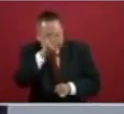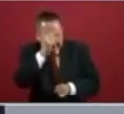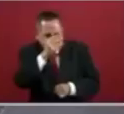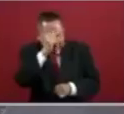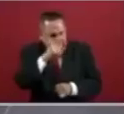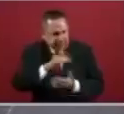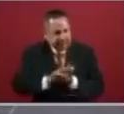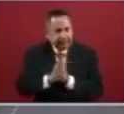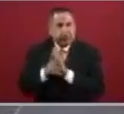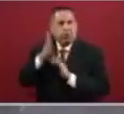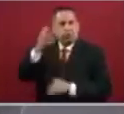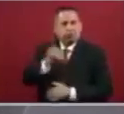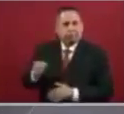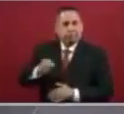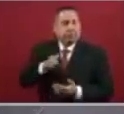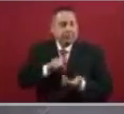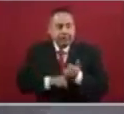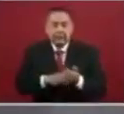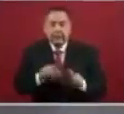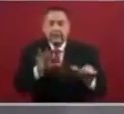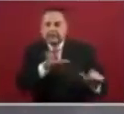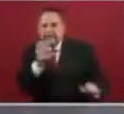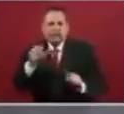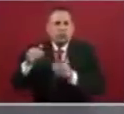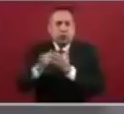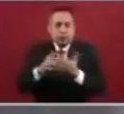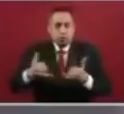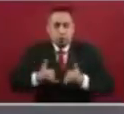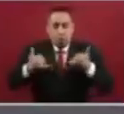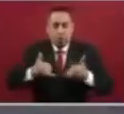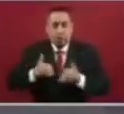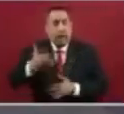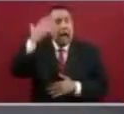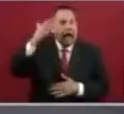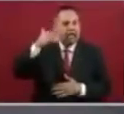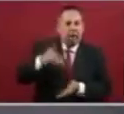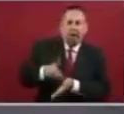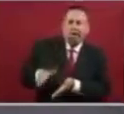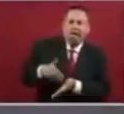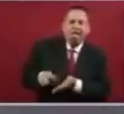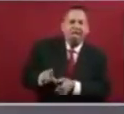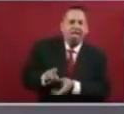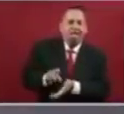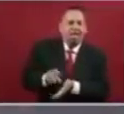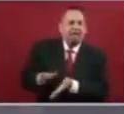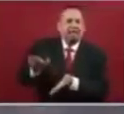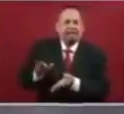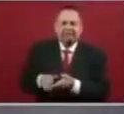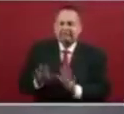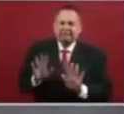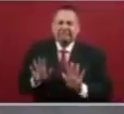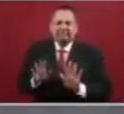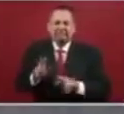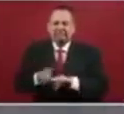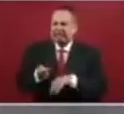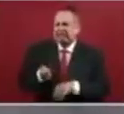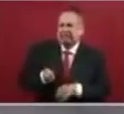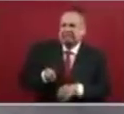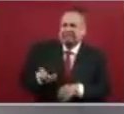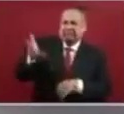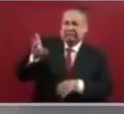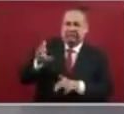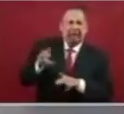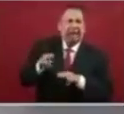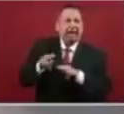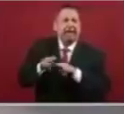jóvenes que antes eran discriminados y tratados como ninis.